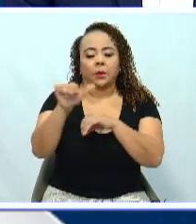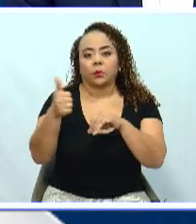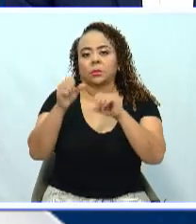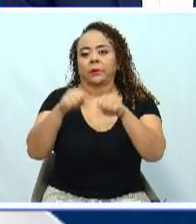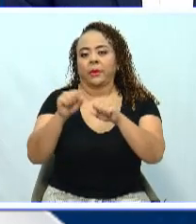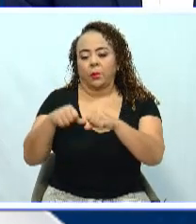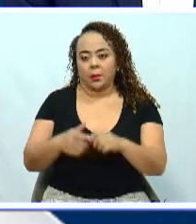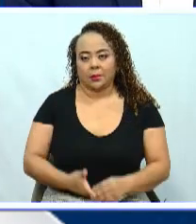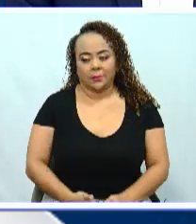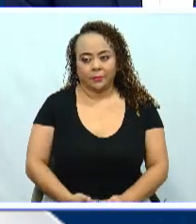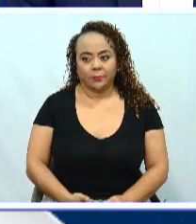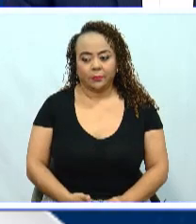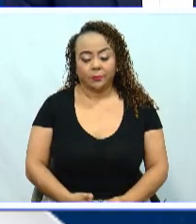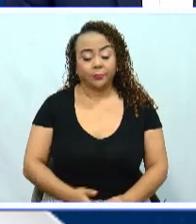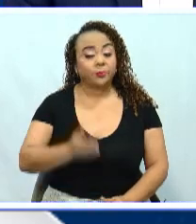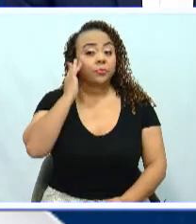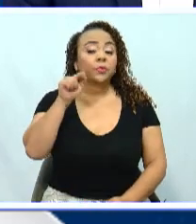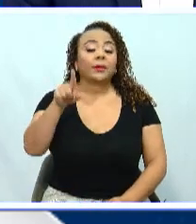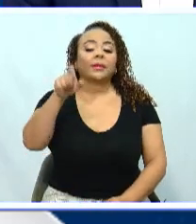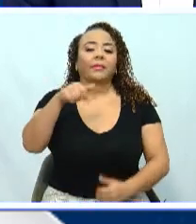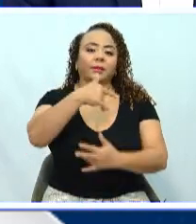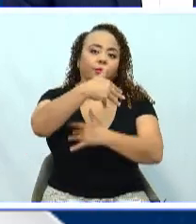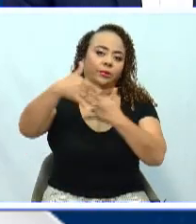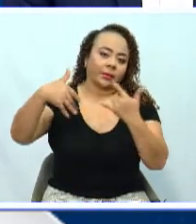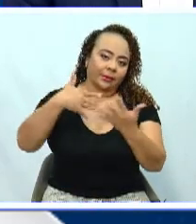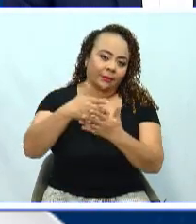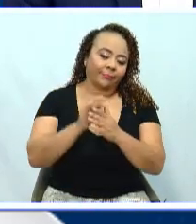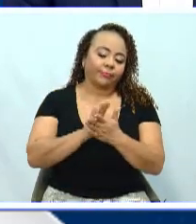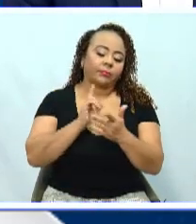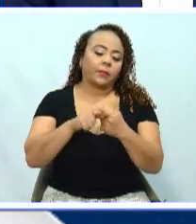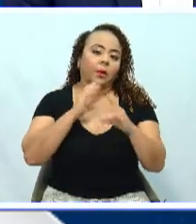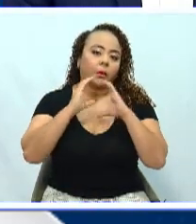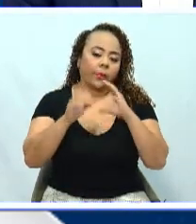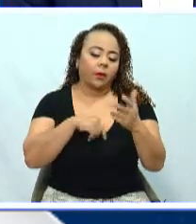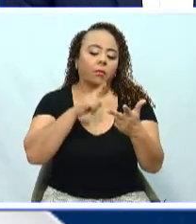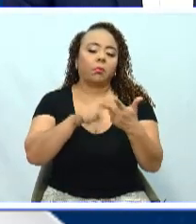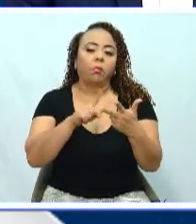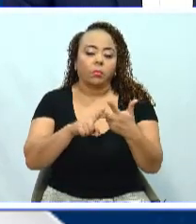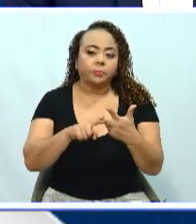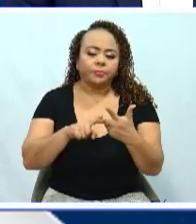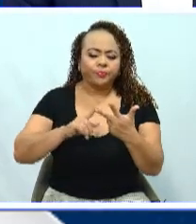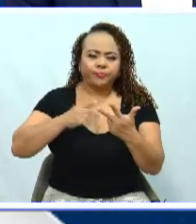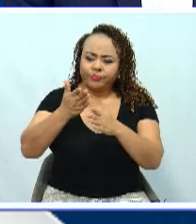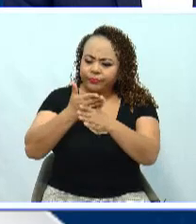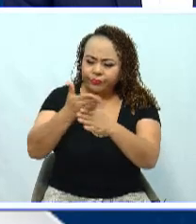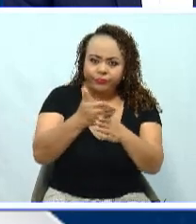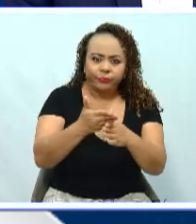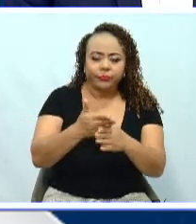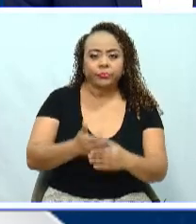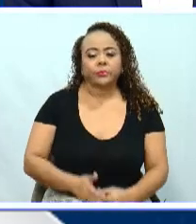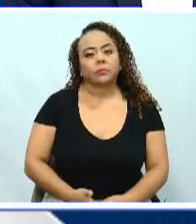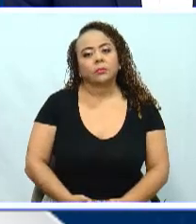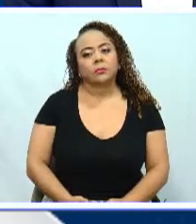facultades porque usted tiene que socializar comunicarse interactuar etcétera etcétera